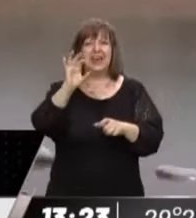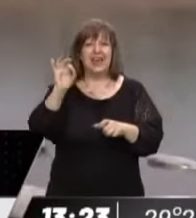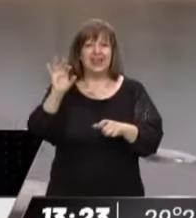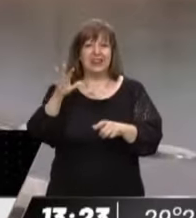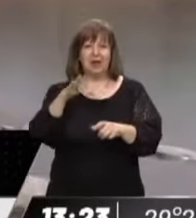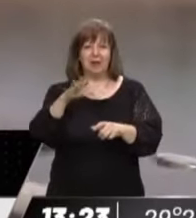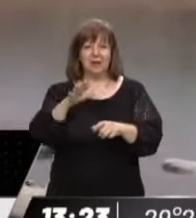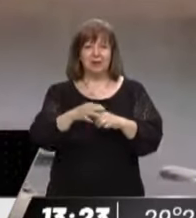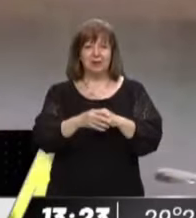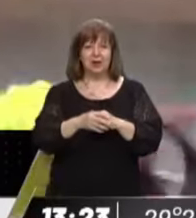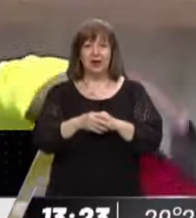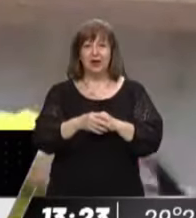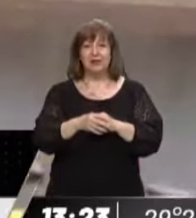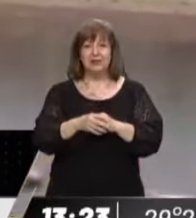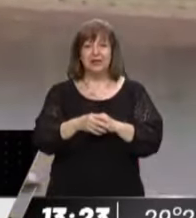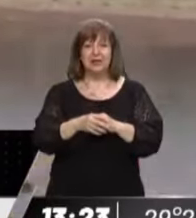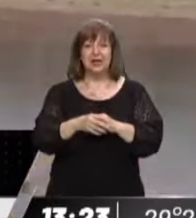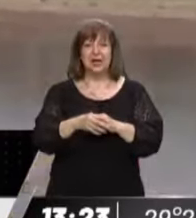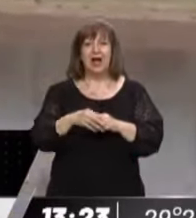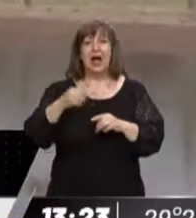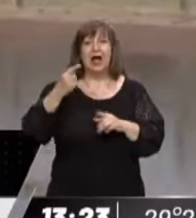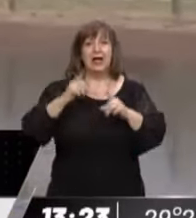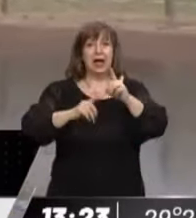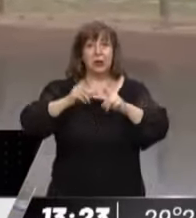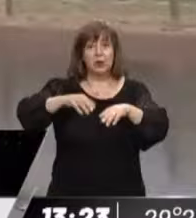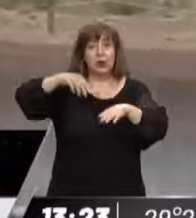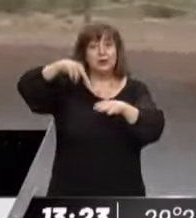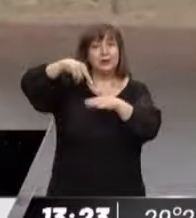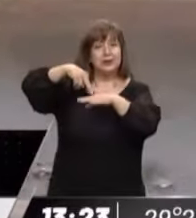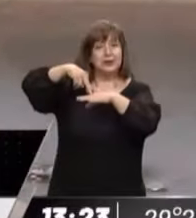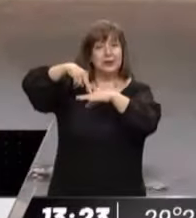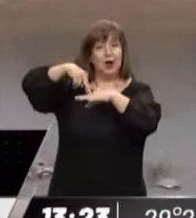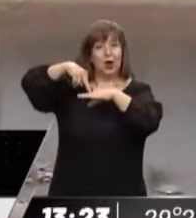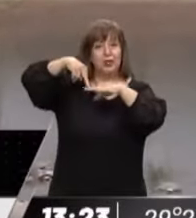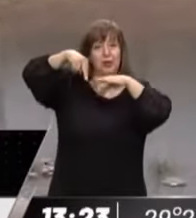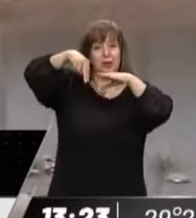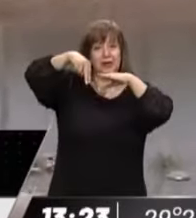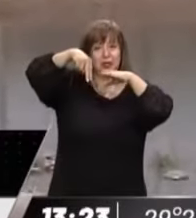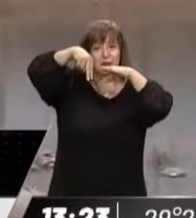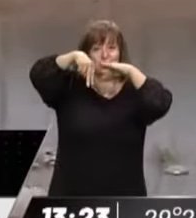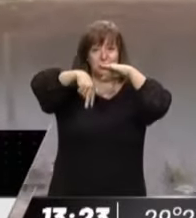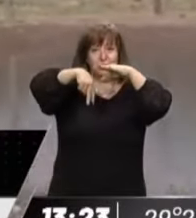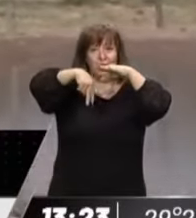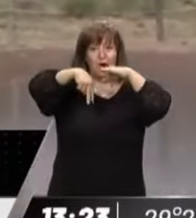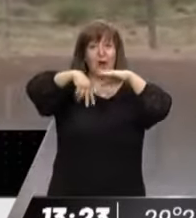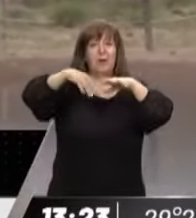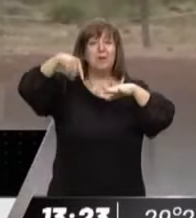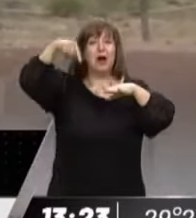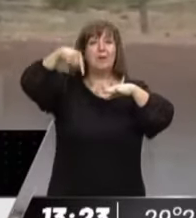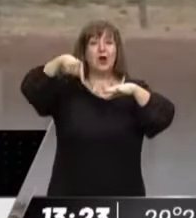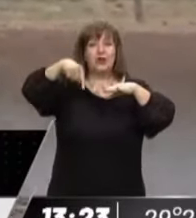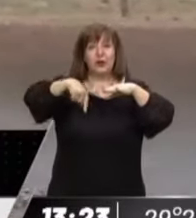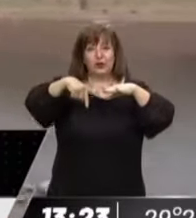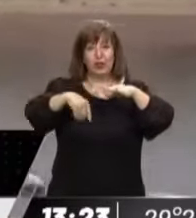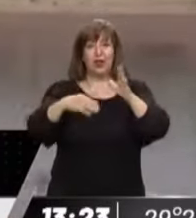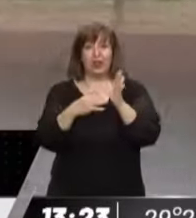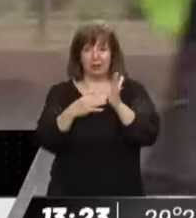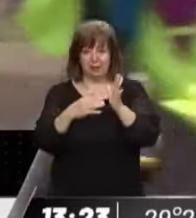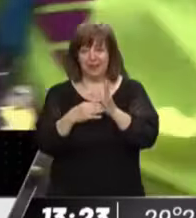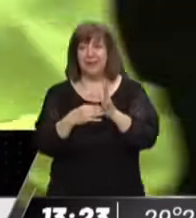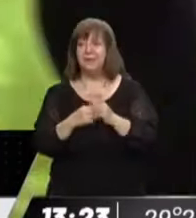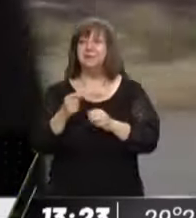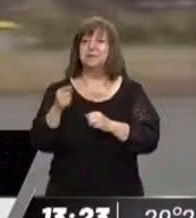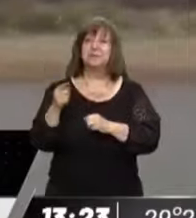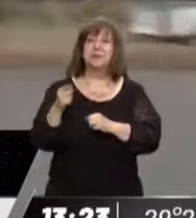piletones desde los más panditos hasta el más profundo Pero bueno es la invitación a que vengan y a disfrutar Si venís con